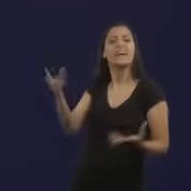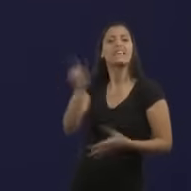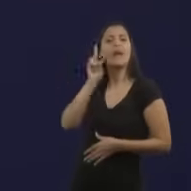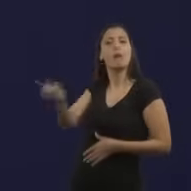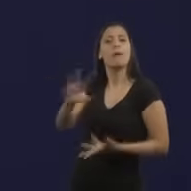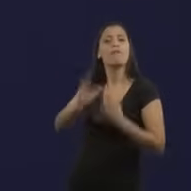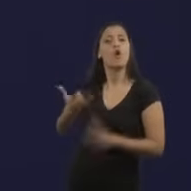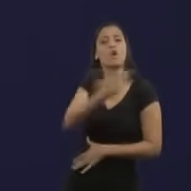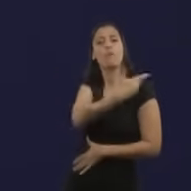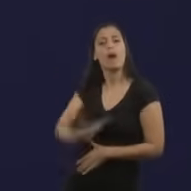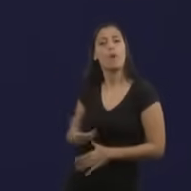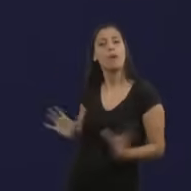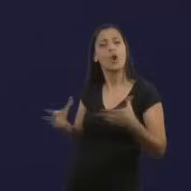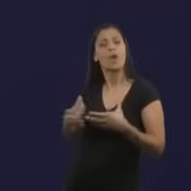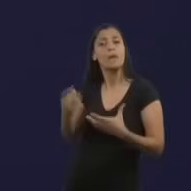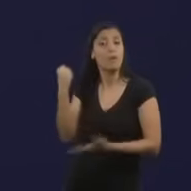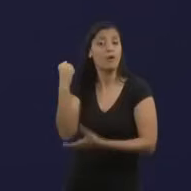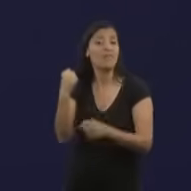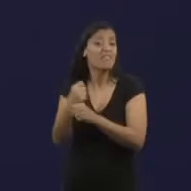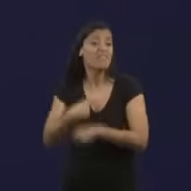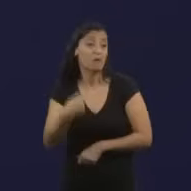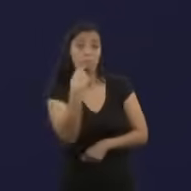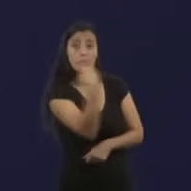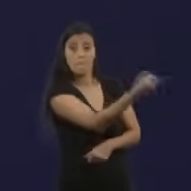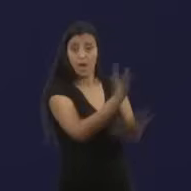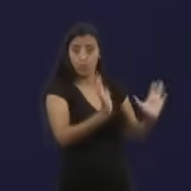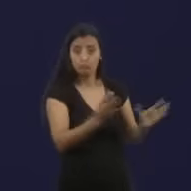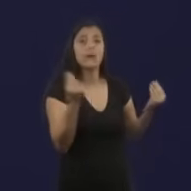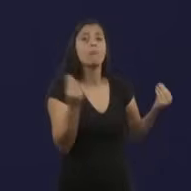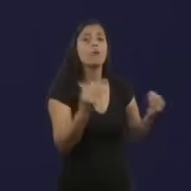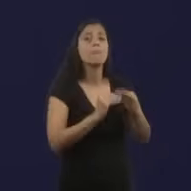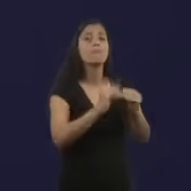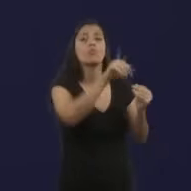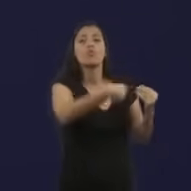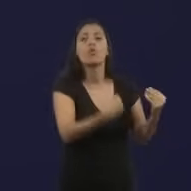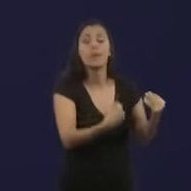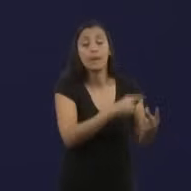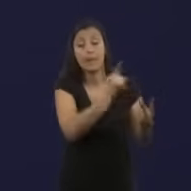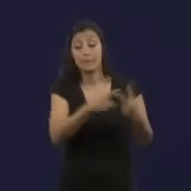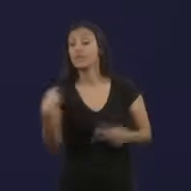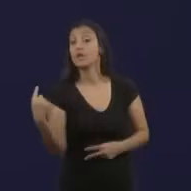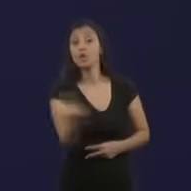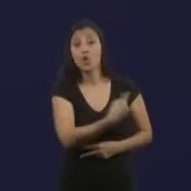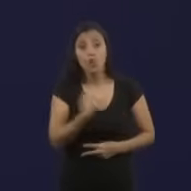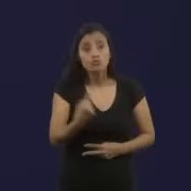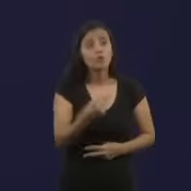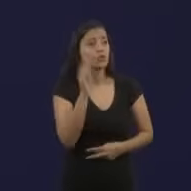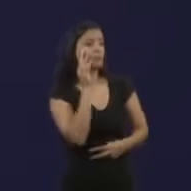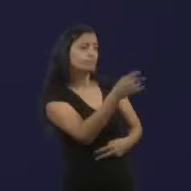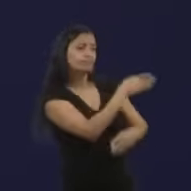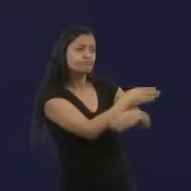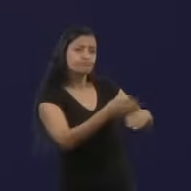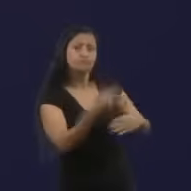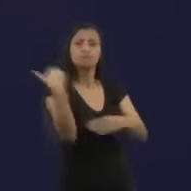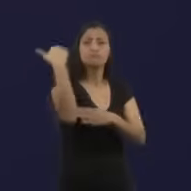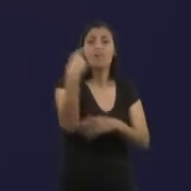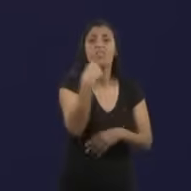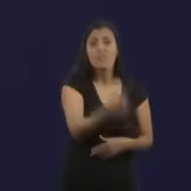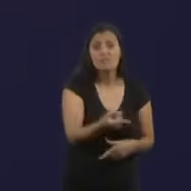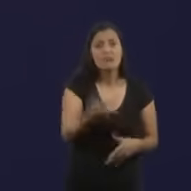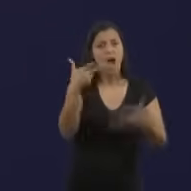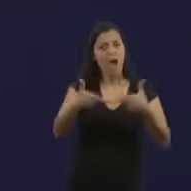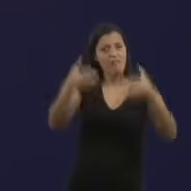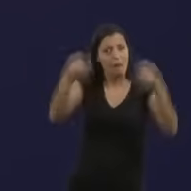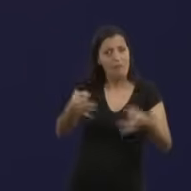qué hizo dio esa definición y efectivamente para nosotros el cóm elogió al presidente mi ley ayer la verdad es que nos dio